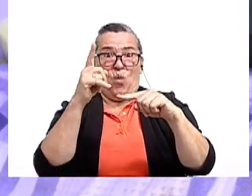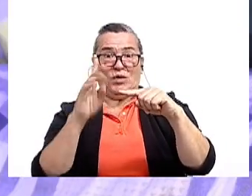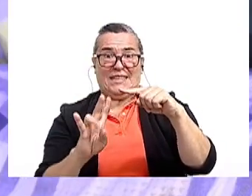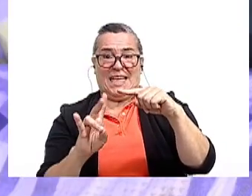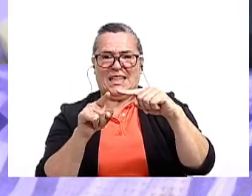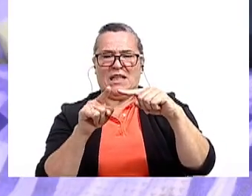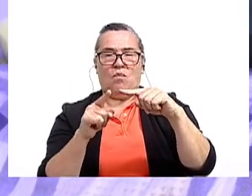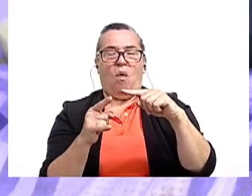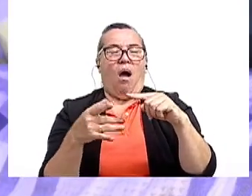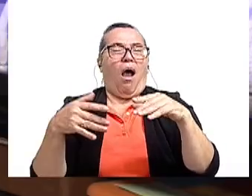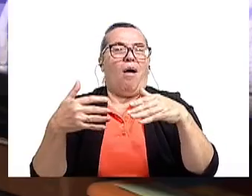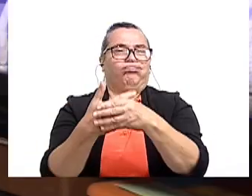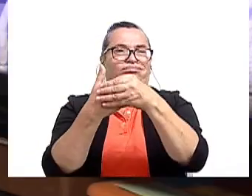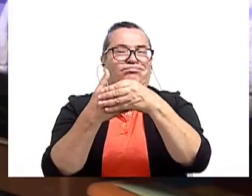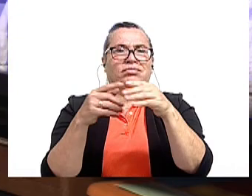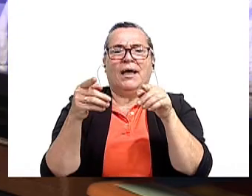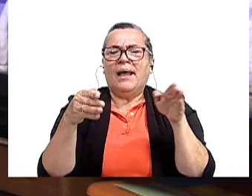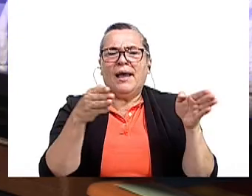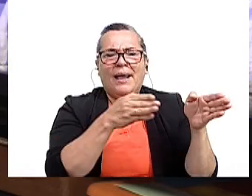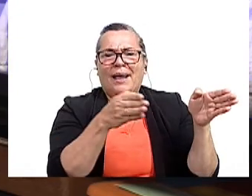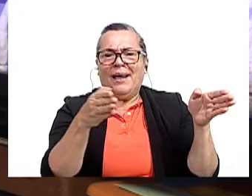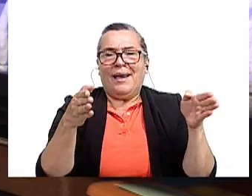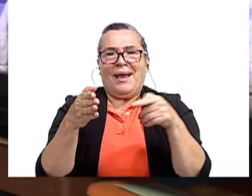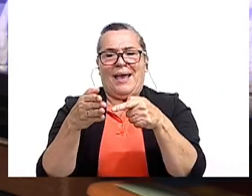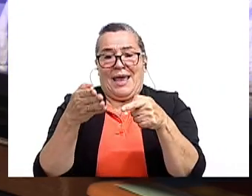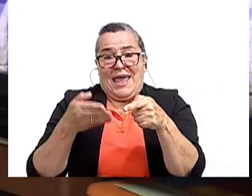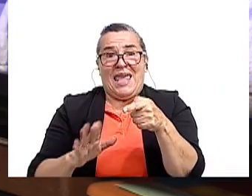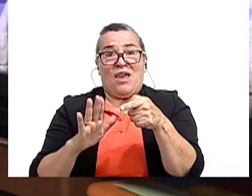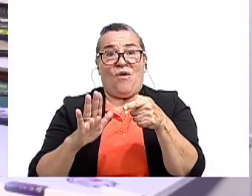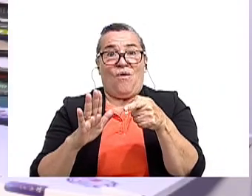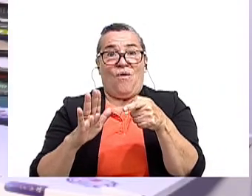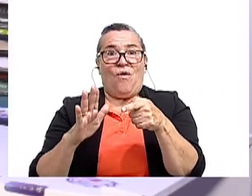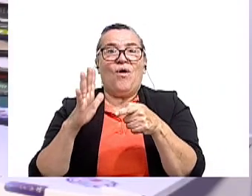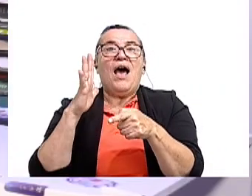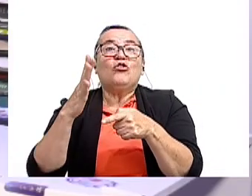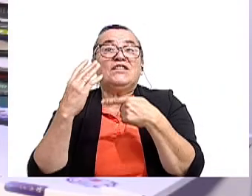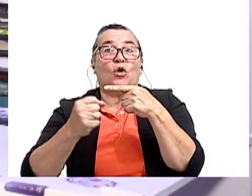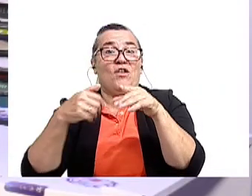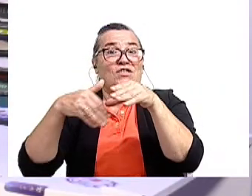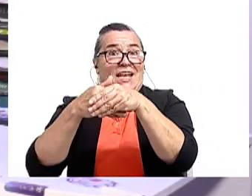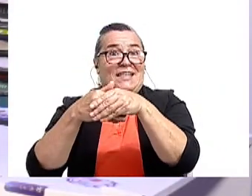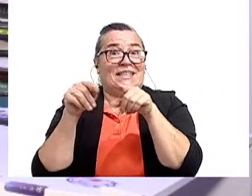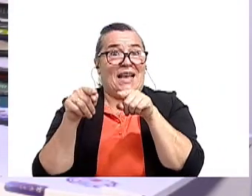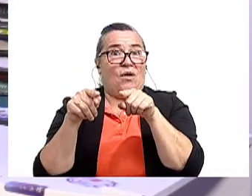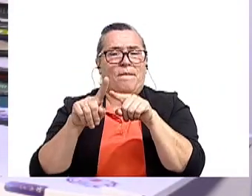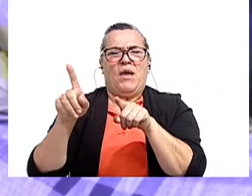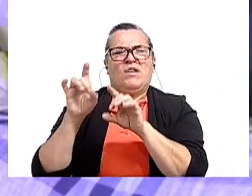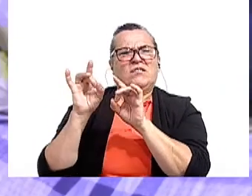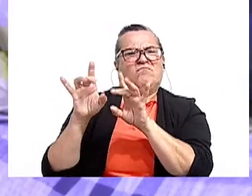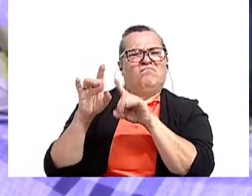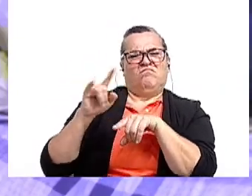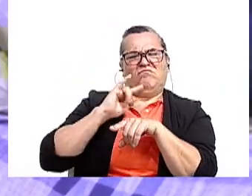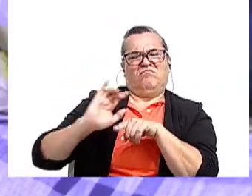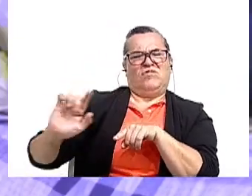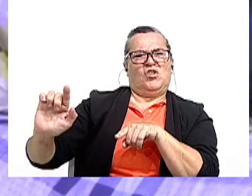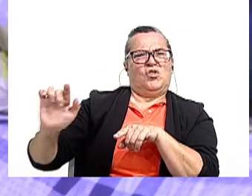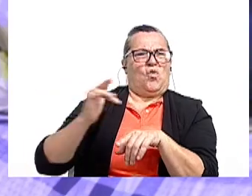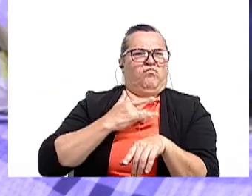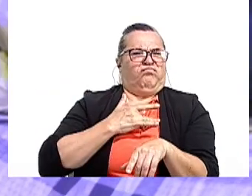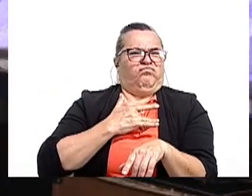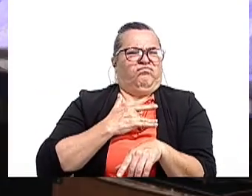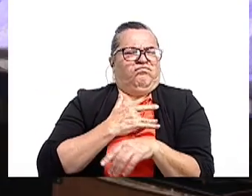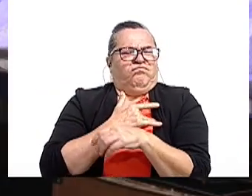en él la llama del matrimonio, del que tuvo un hijo a los 5 años. Pero ese desgraciado niño,